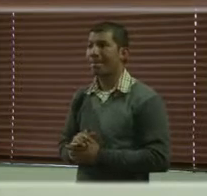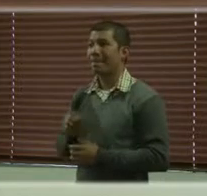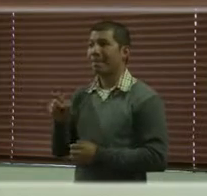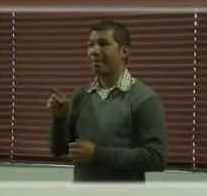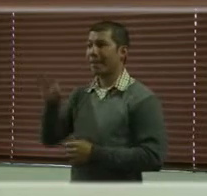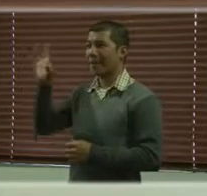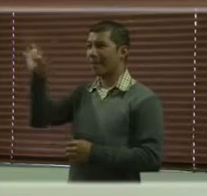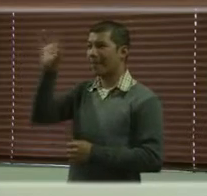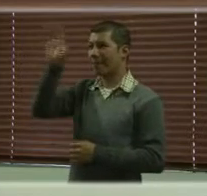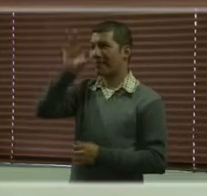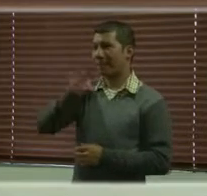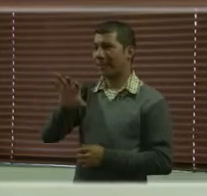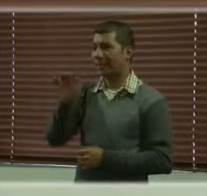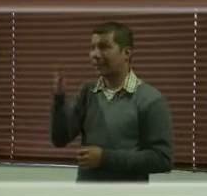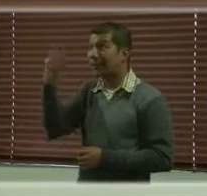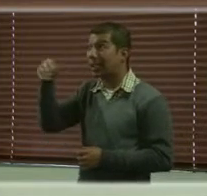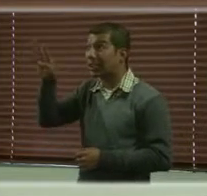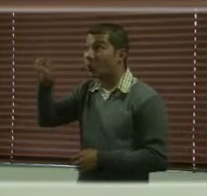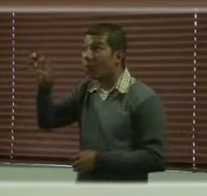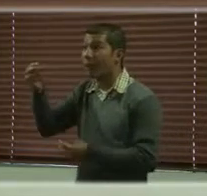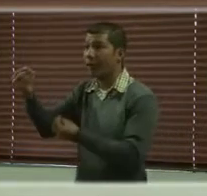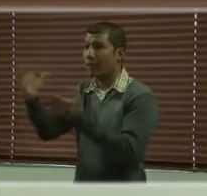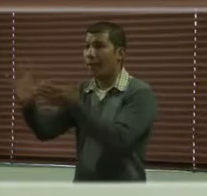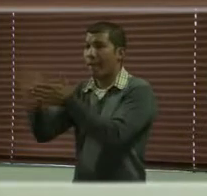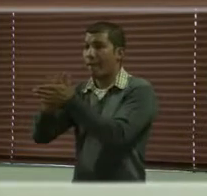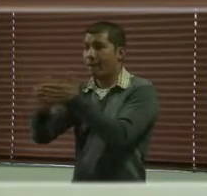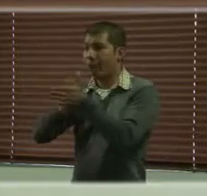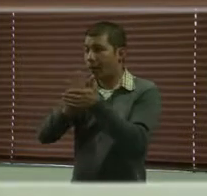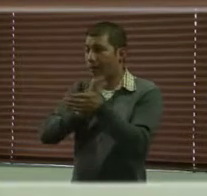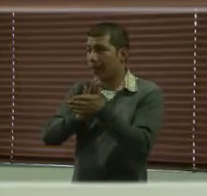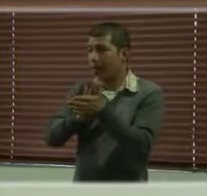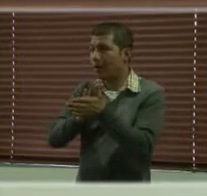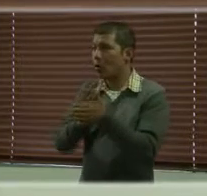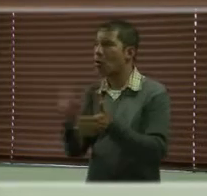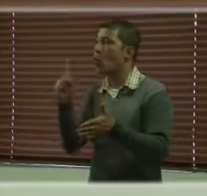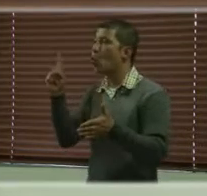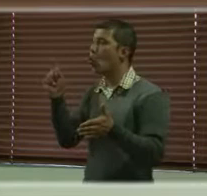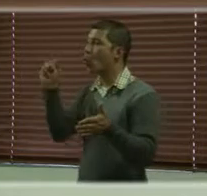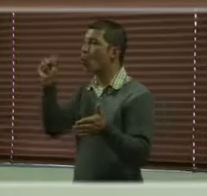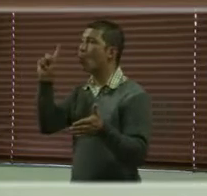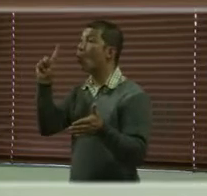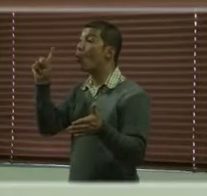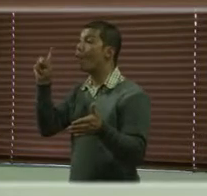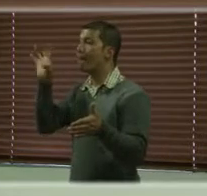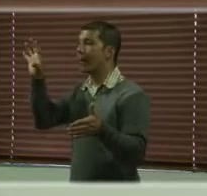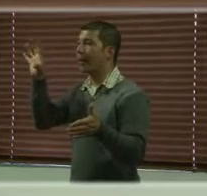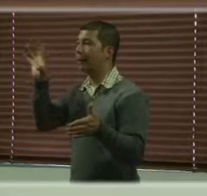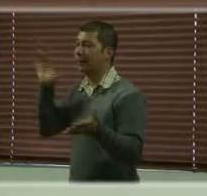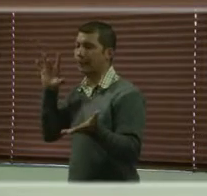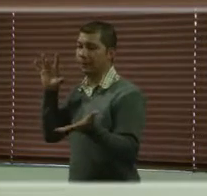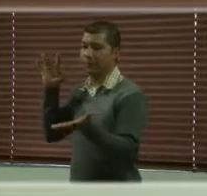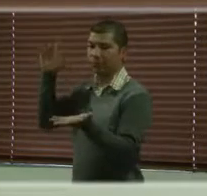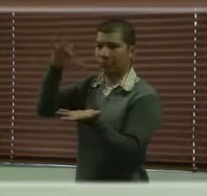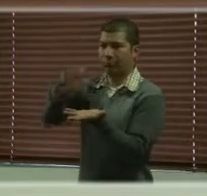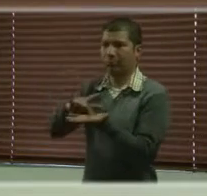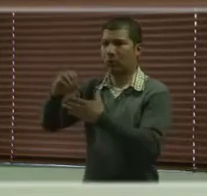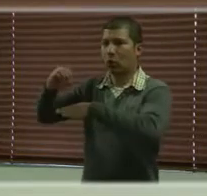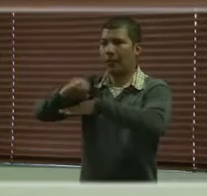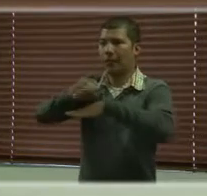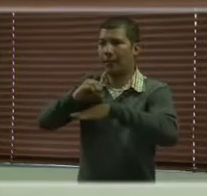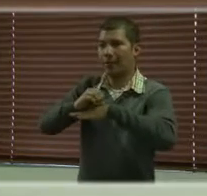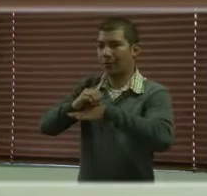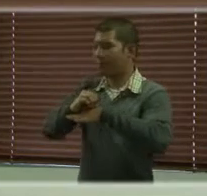19 países solo en en un país en en concreto no llegaron representantes de organizaciones de sociedad civil a tener audiencias